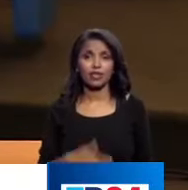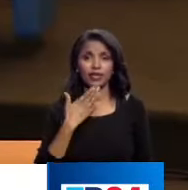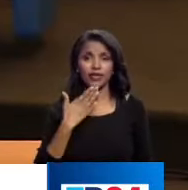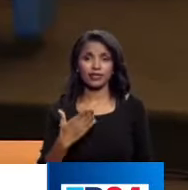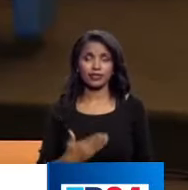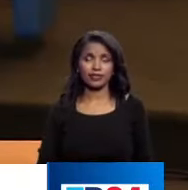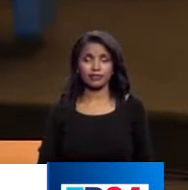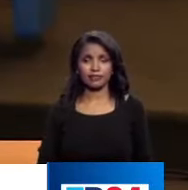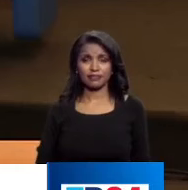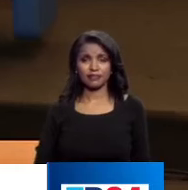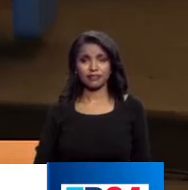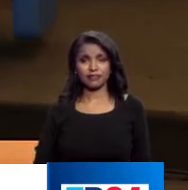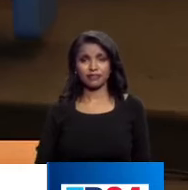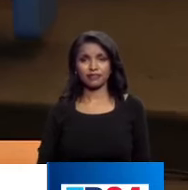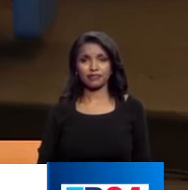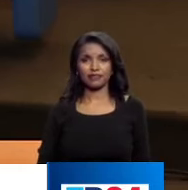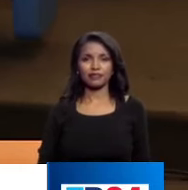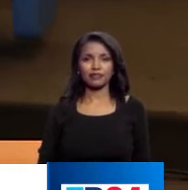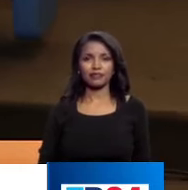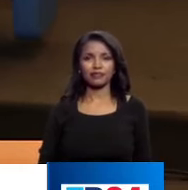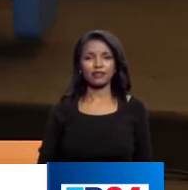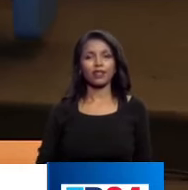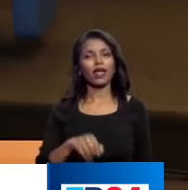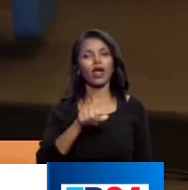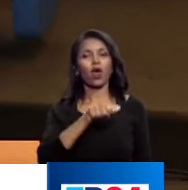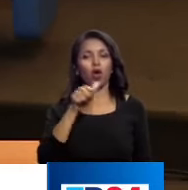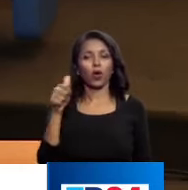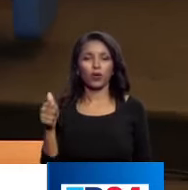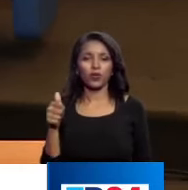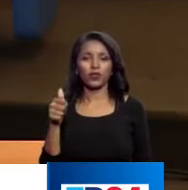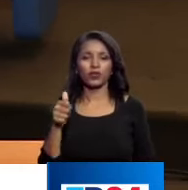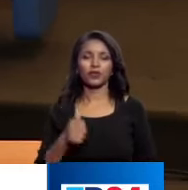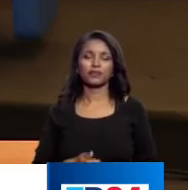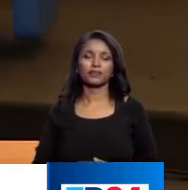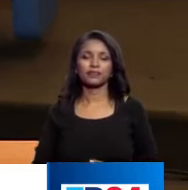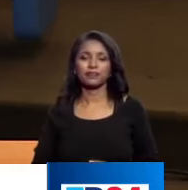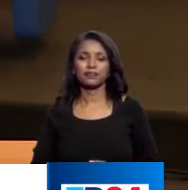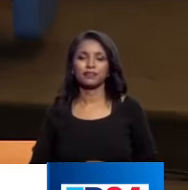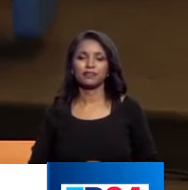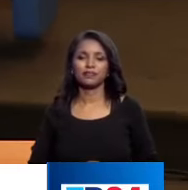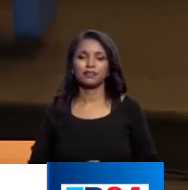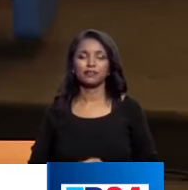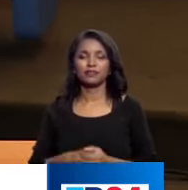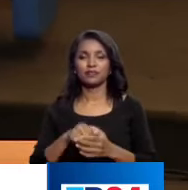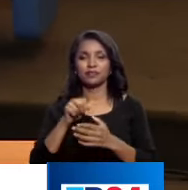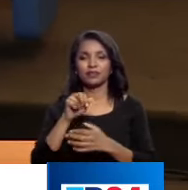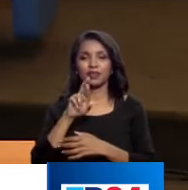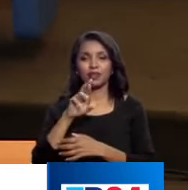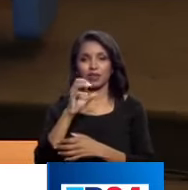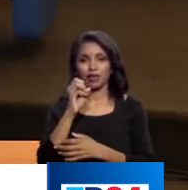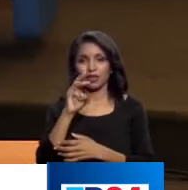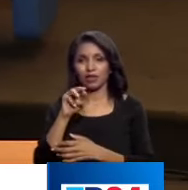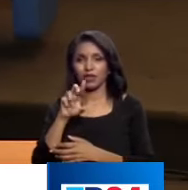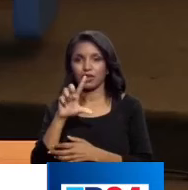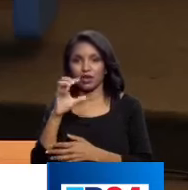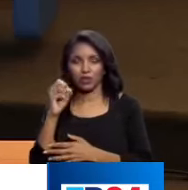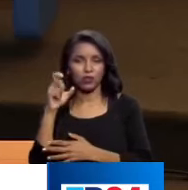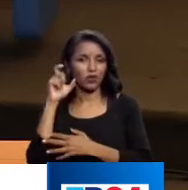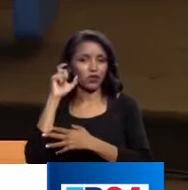Agradecemos a la candidata Zulay Rodríguez. Vamos de inmediato, ahora le toca el turno al candidato Rómulo Rux.